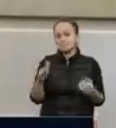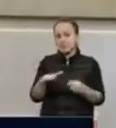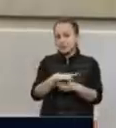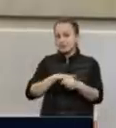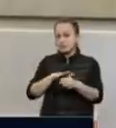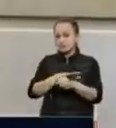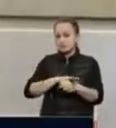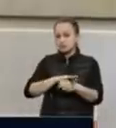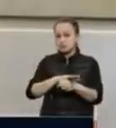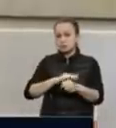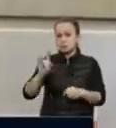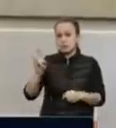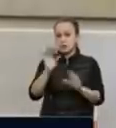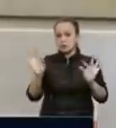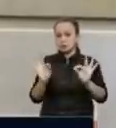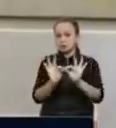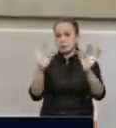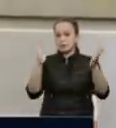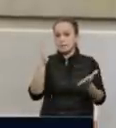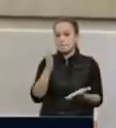veces circunstancias.